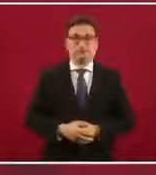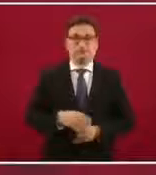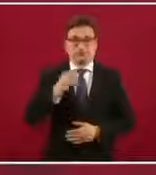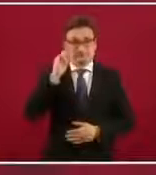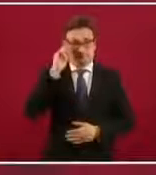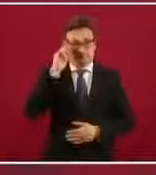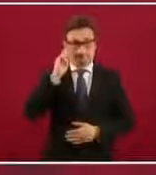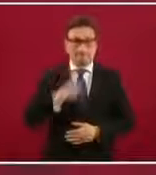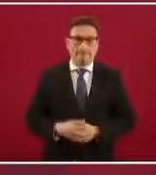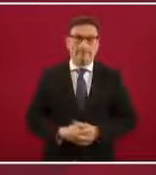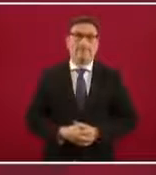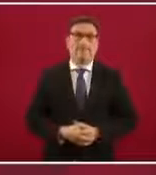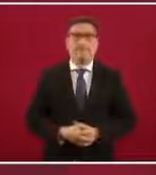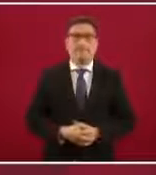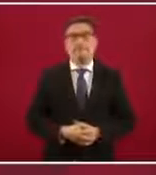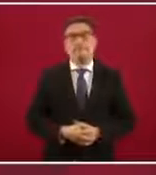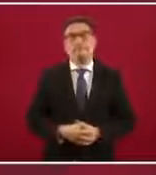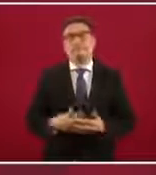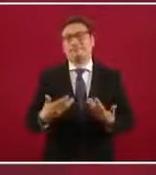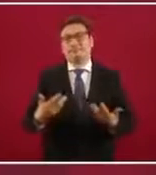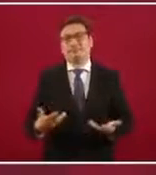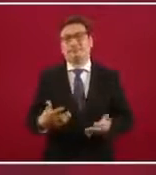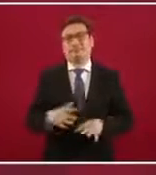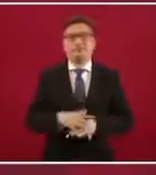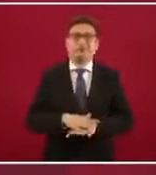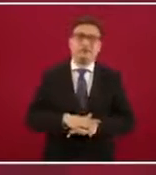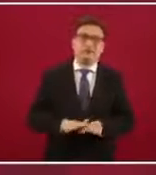Además, ya